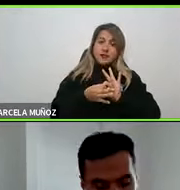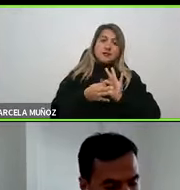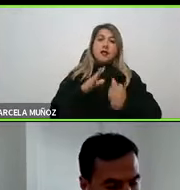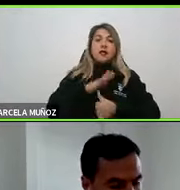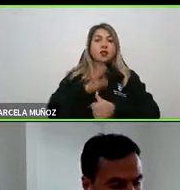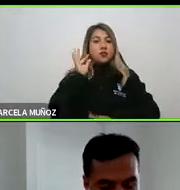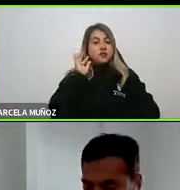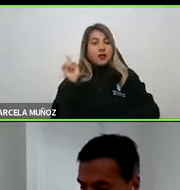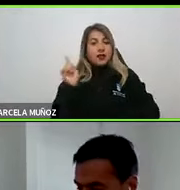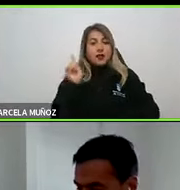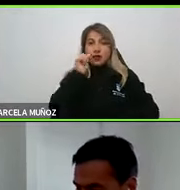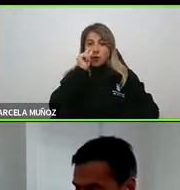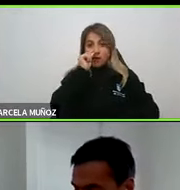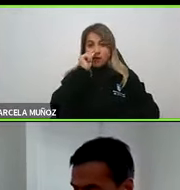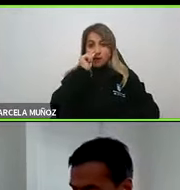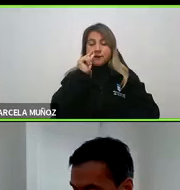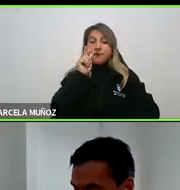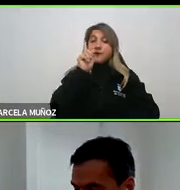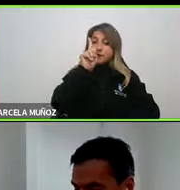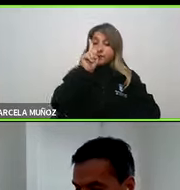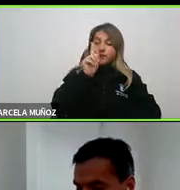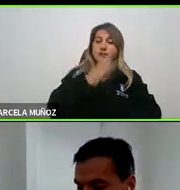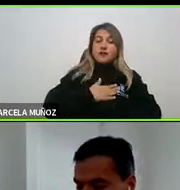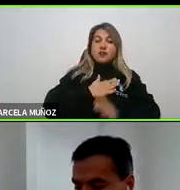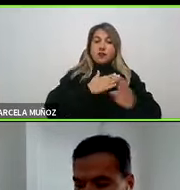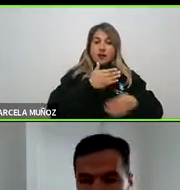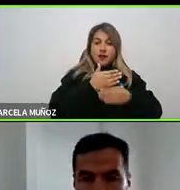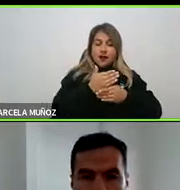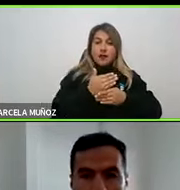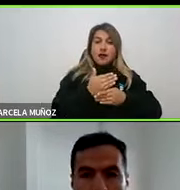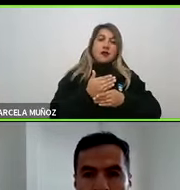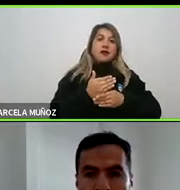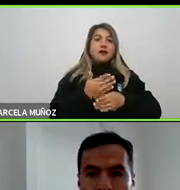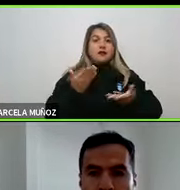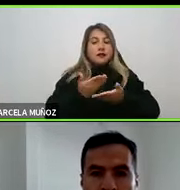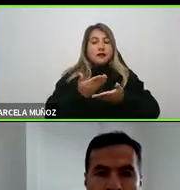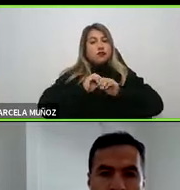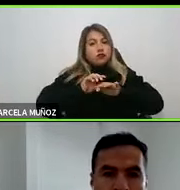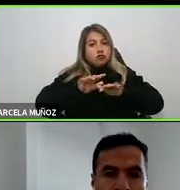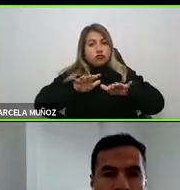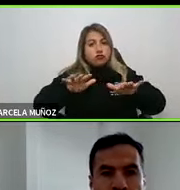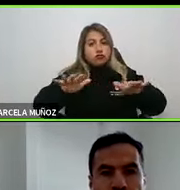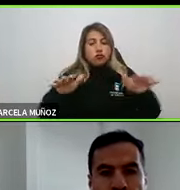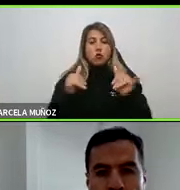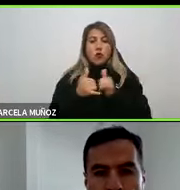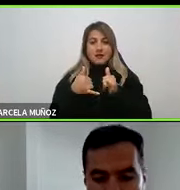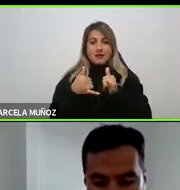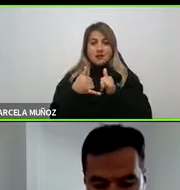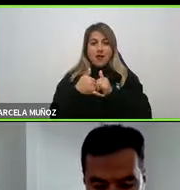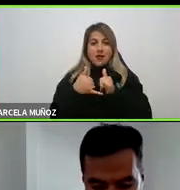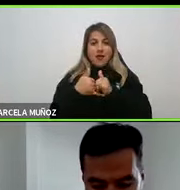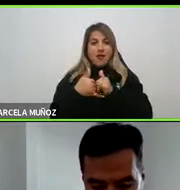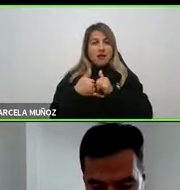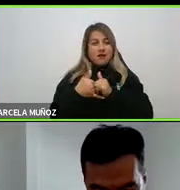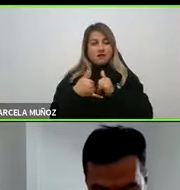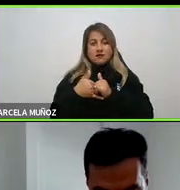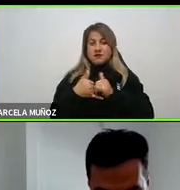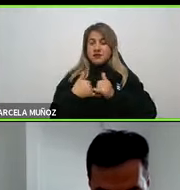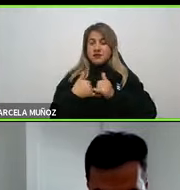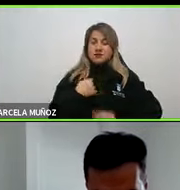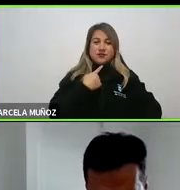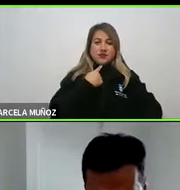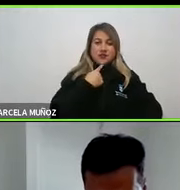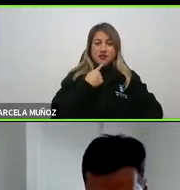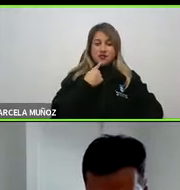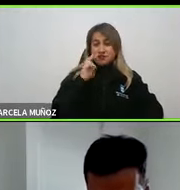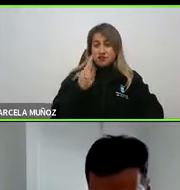concejala. Hacer el punto que anda circulando por ahí un WhatsApp bastante bajo, por supuesto, no esperaría